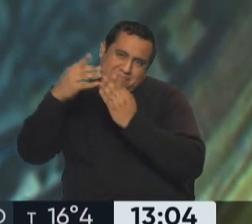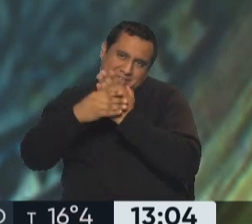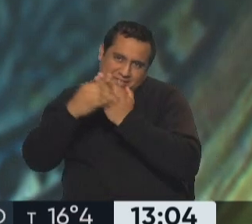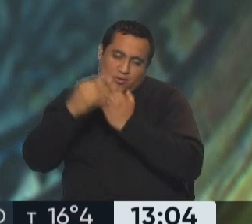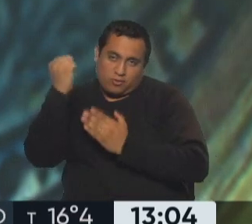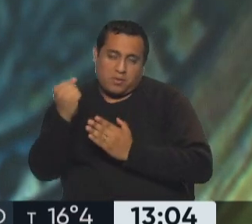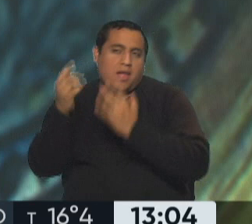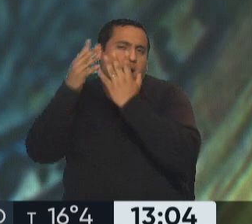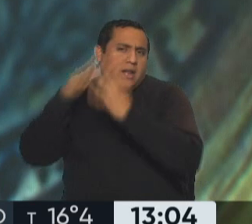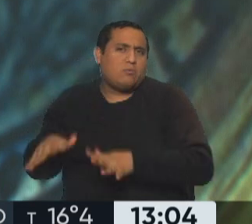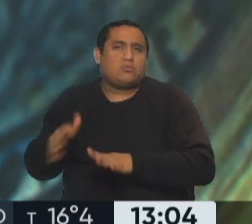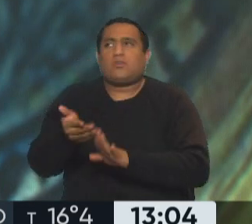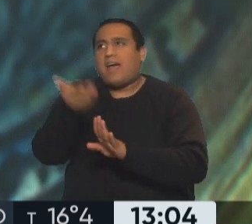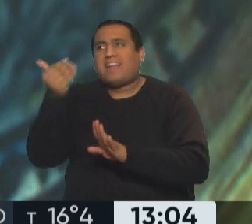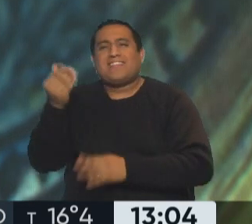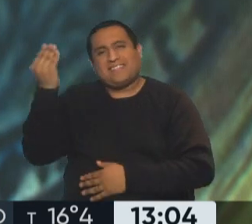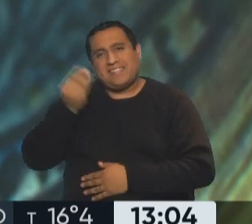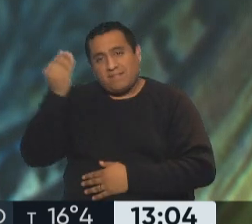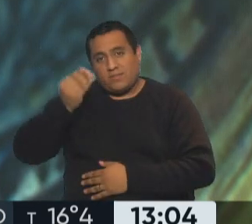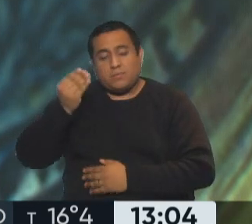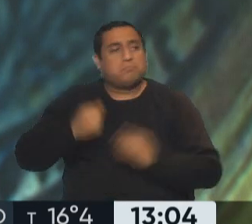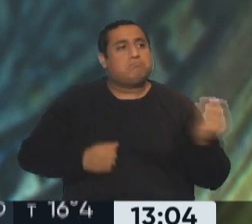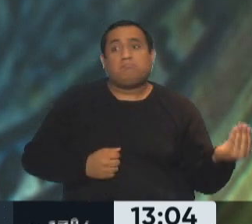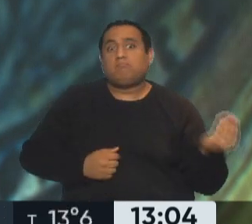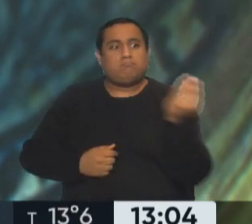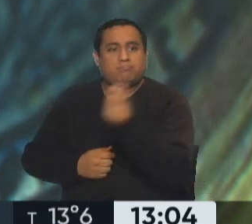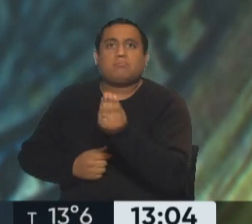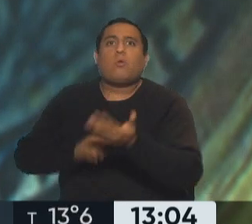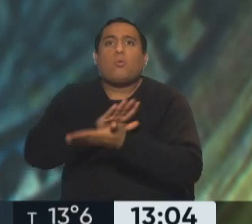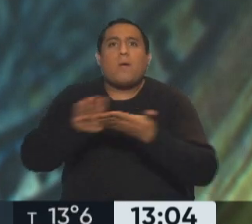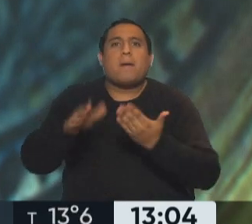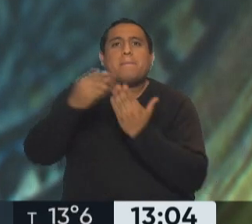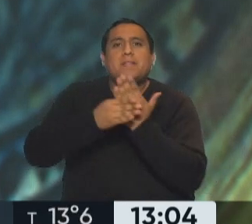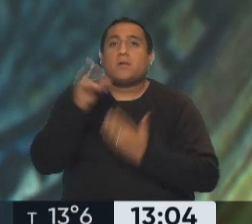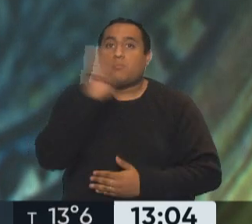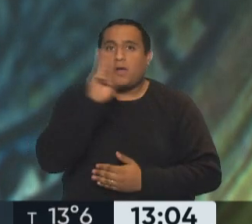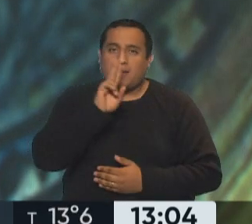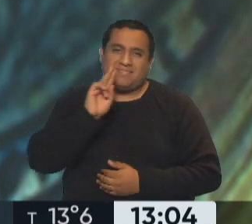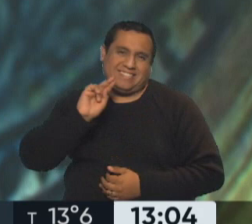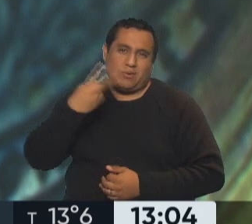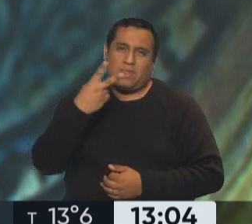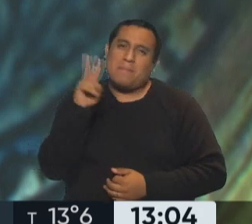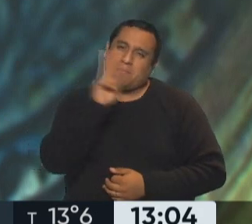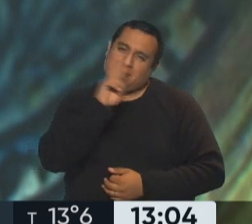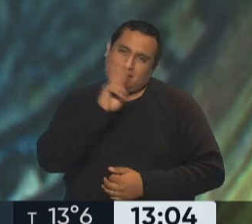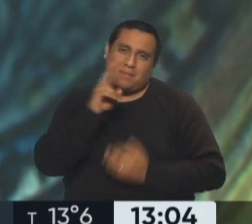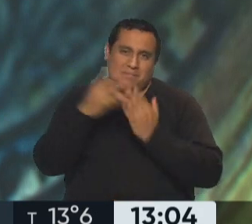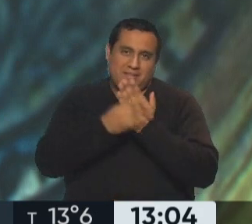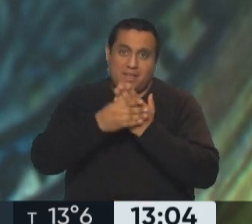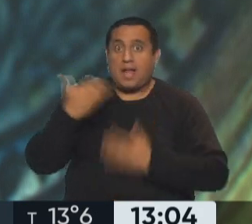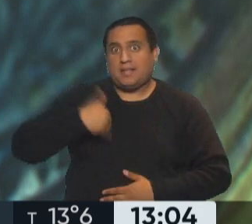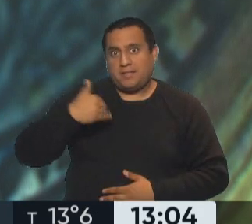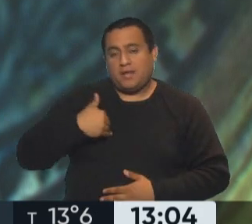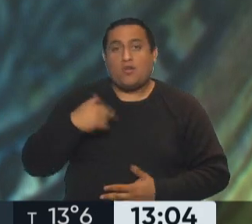Guzmán, que renunció el sábado pasado, y la asunción de una nueva ministra, mujer, la segunda en la historia argentina, lo cual es una